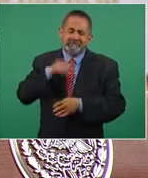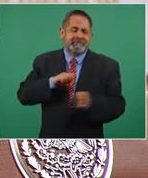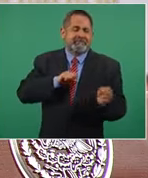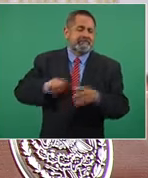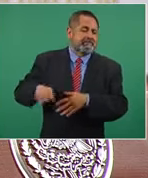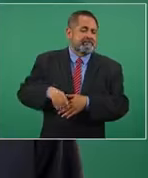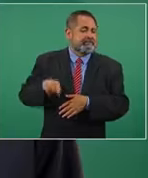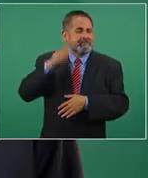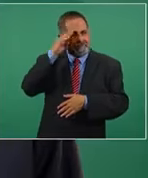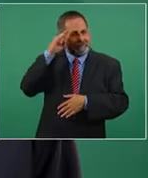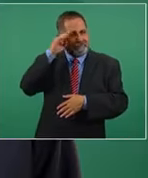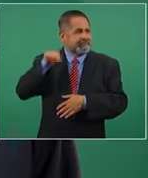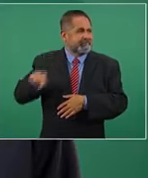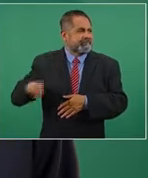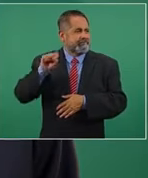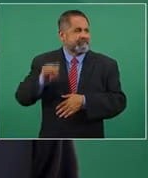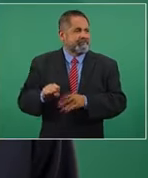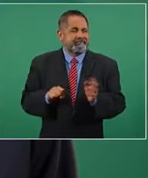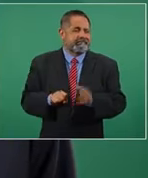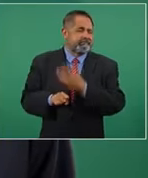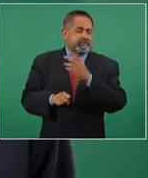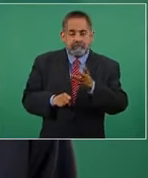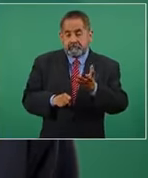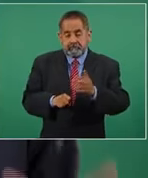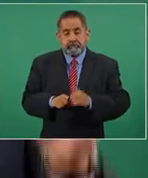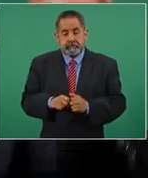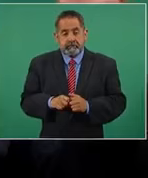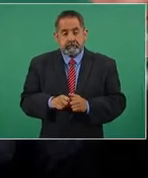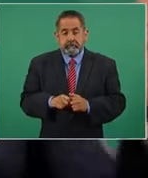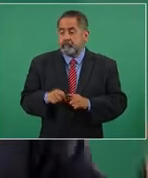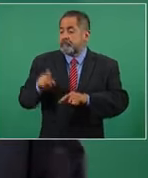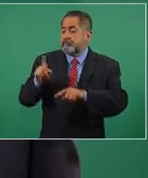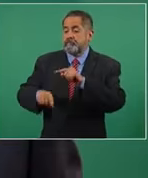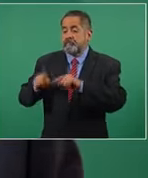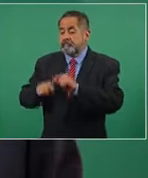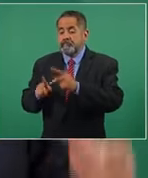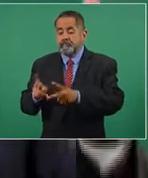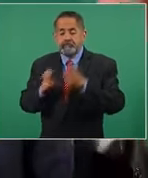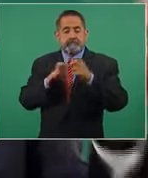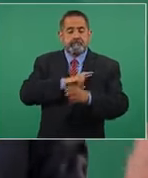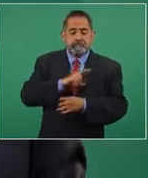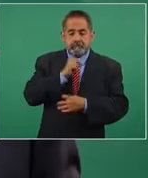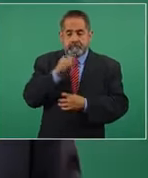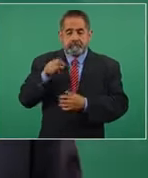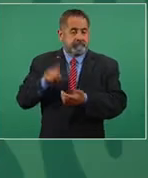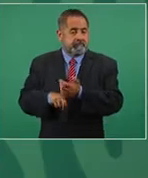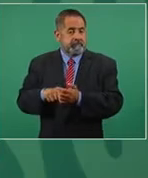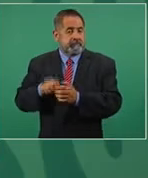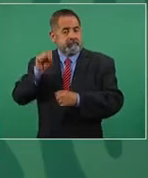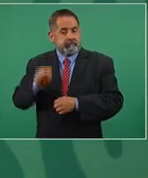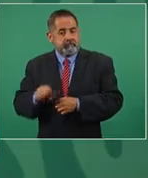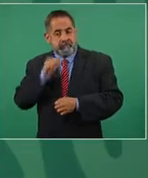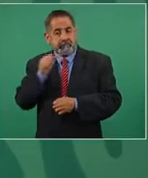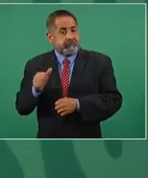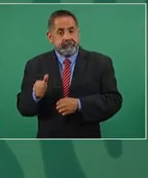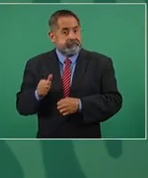no volteaban a ver al sureste, no privatizaron el ferrocarril del sureste,